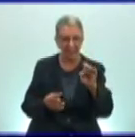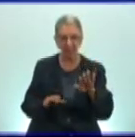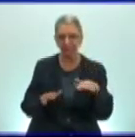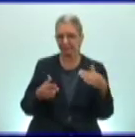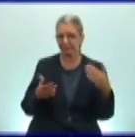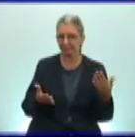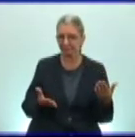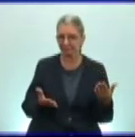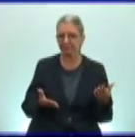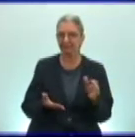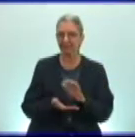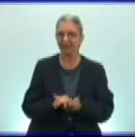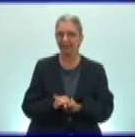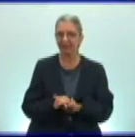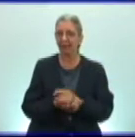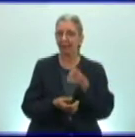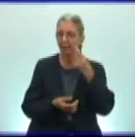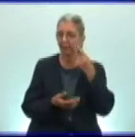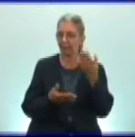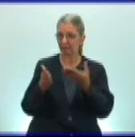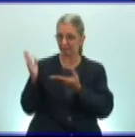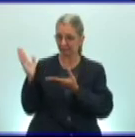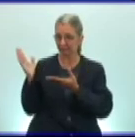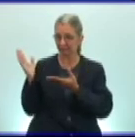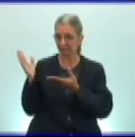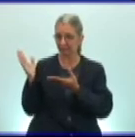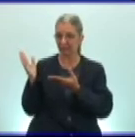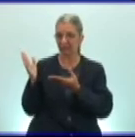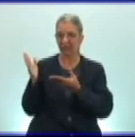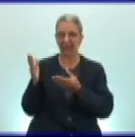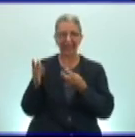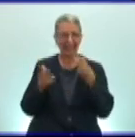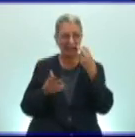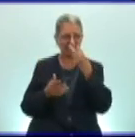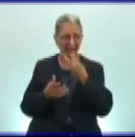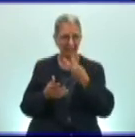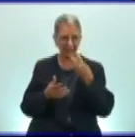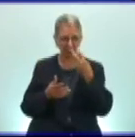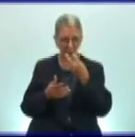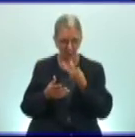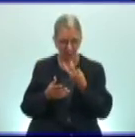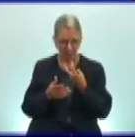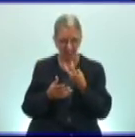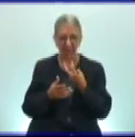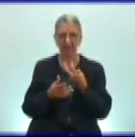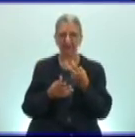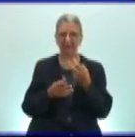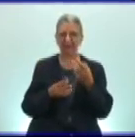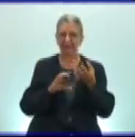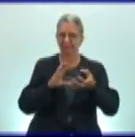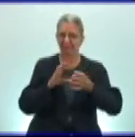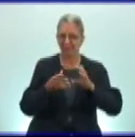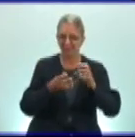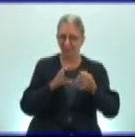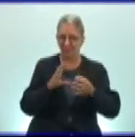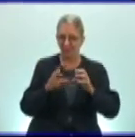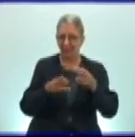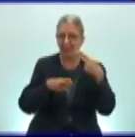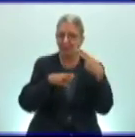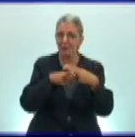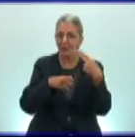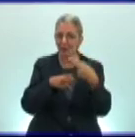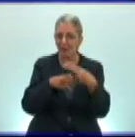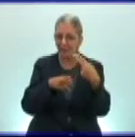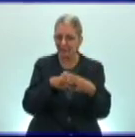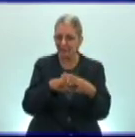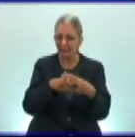muestro entonces que a pesar del idioma, y aquí tienen cómo se dice el nombre del elemento químico oxígeno